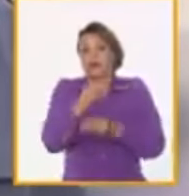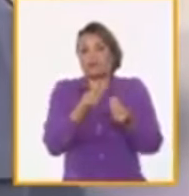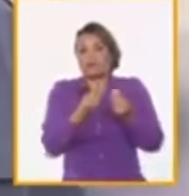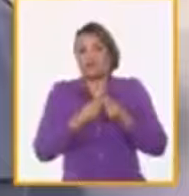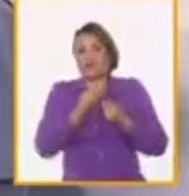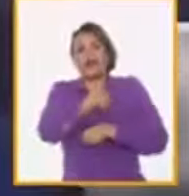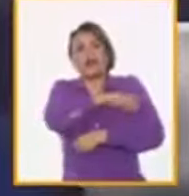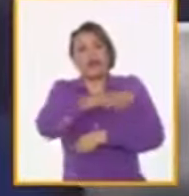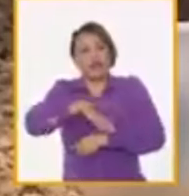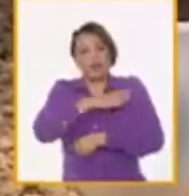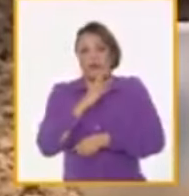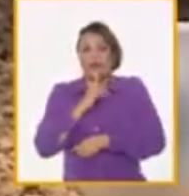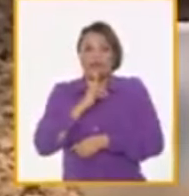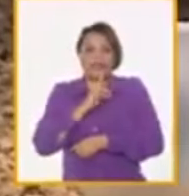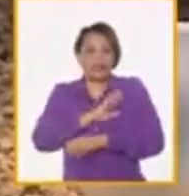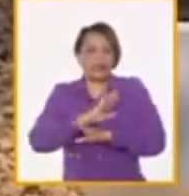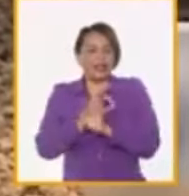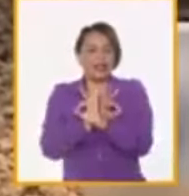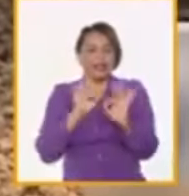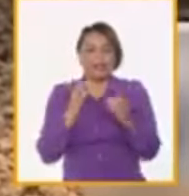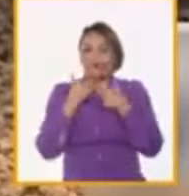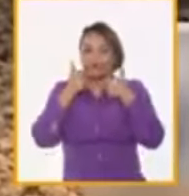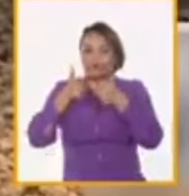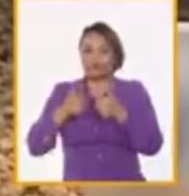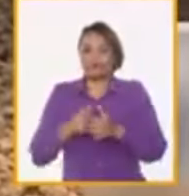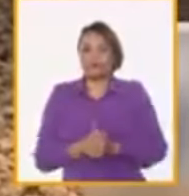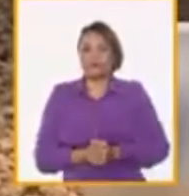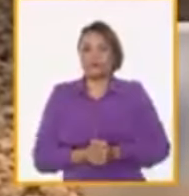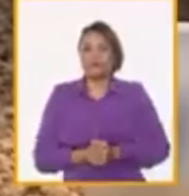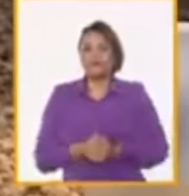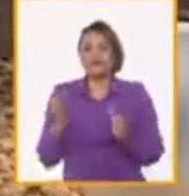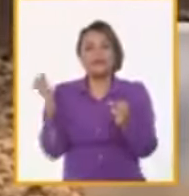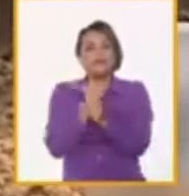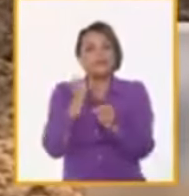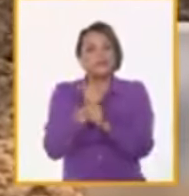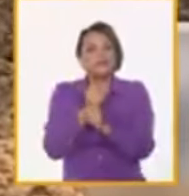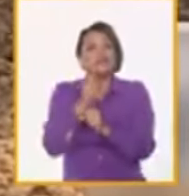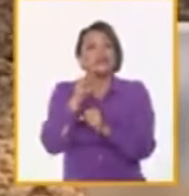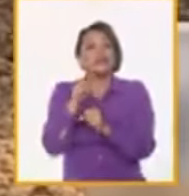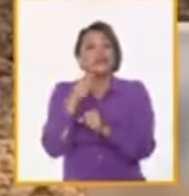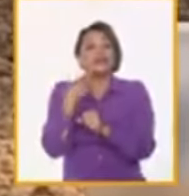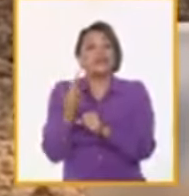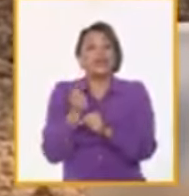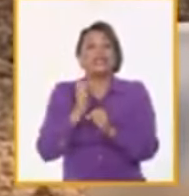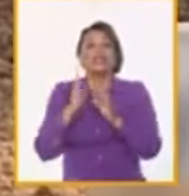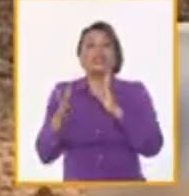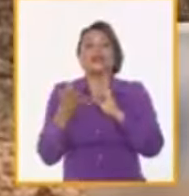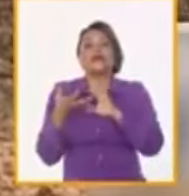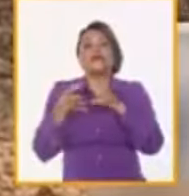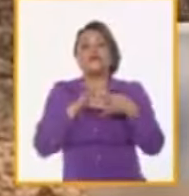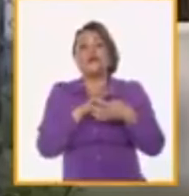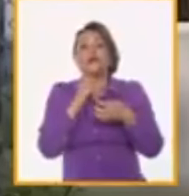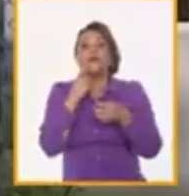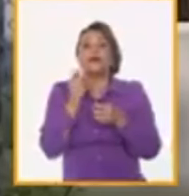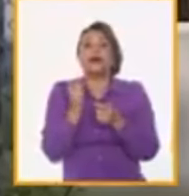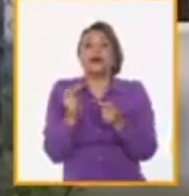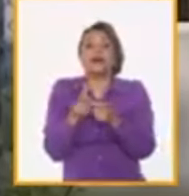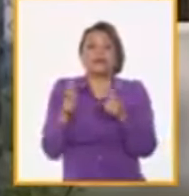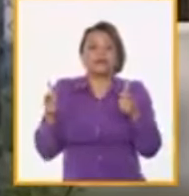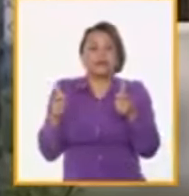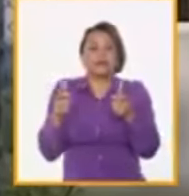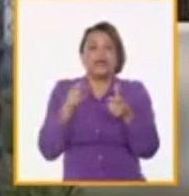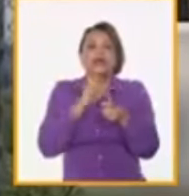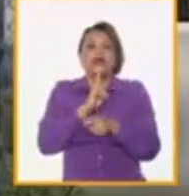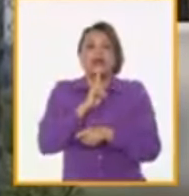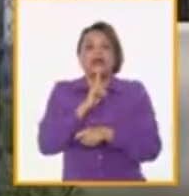el servicio con calidad. Esta intervención es parte de la estrategia para recuperar volúmenes hídricos,